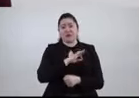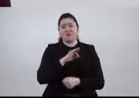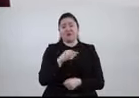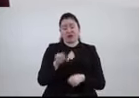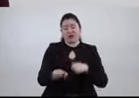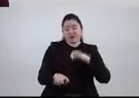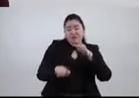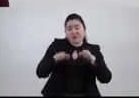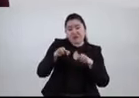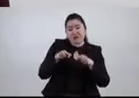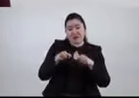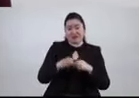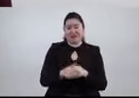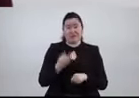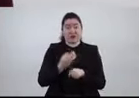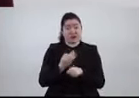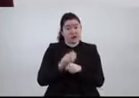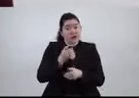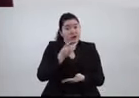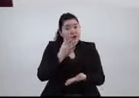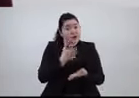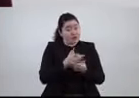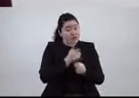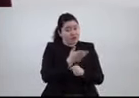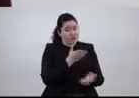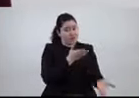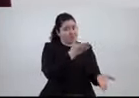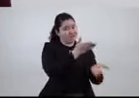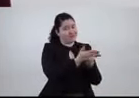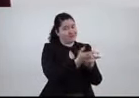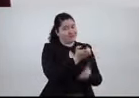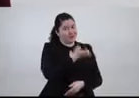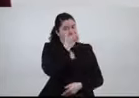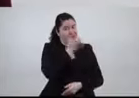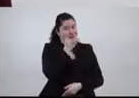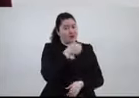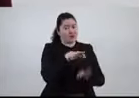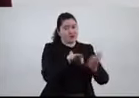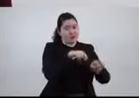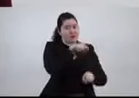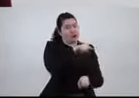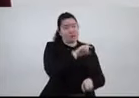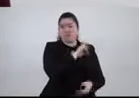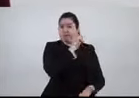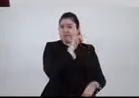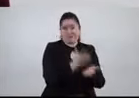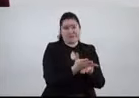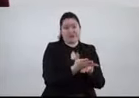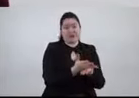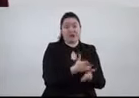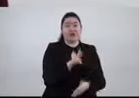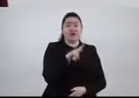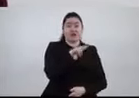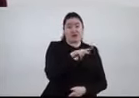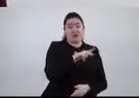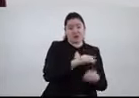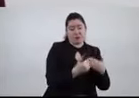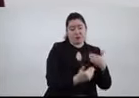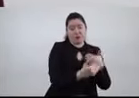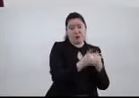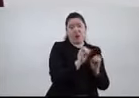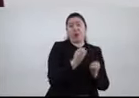de... Si son menores, en este momento solo pueden elegir vacunarse como personal educativo a partir del 18, y si no, pueden